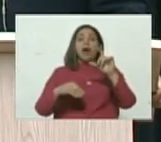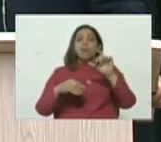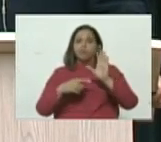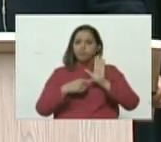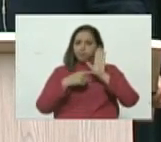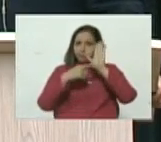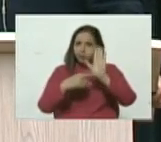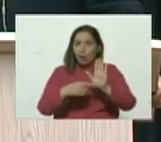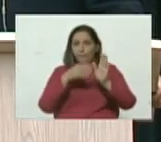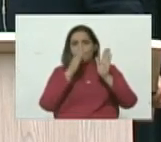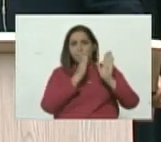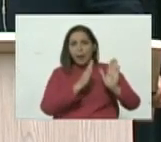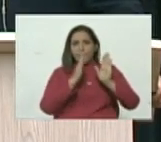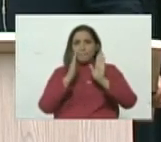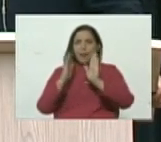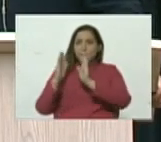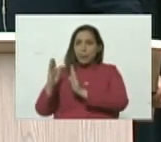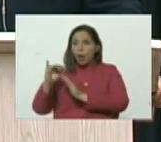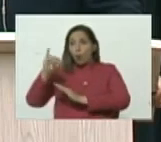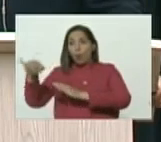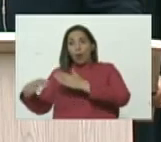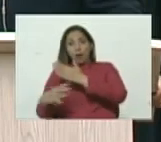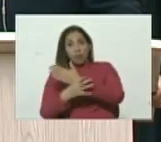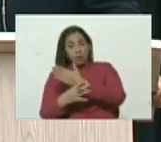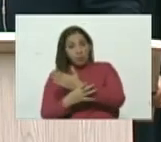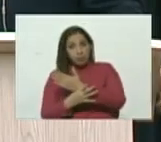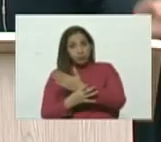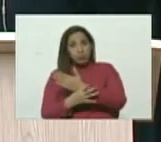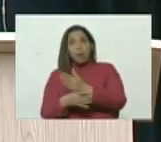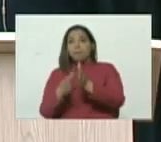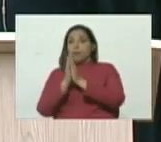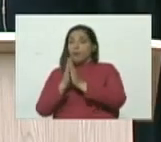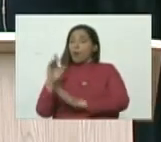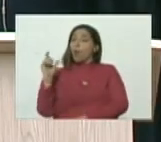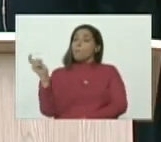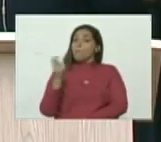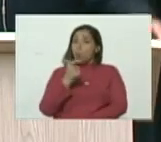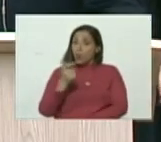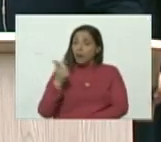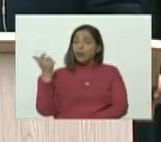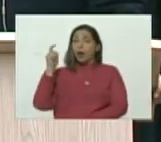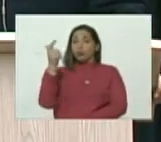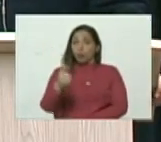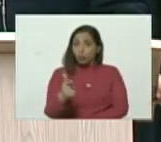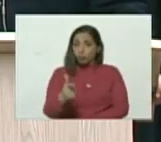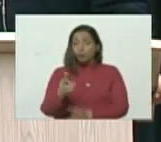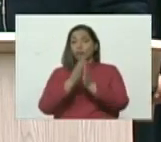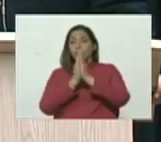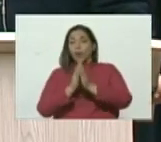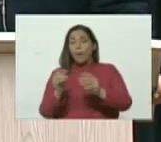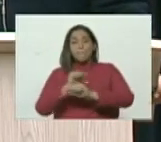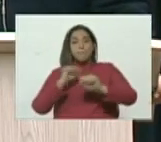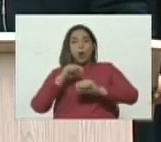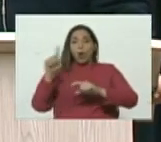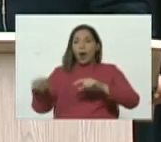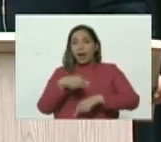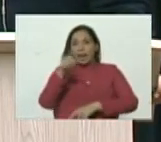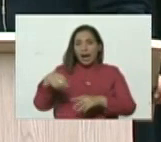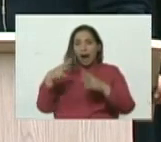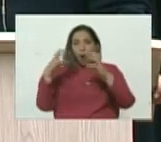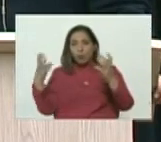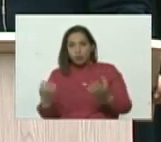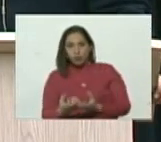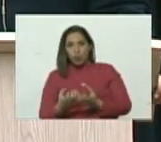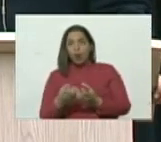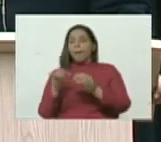presentando. Así que, Juanito Alimaña, búscate un autobús para que se le vayan pichando uno por uno los cauchos, como hiciste ayer en la autopista,